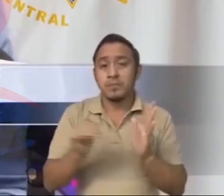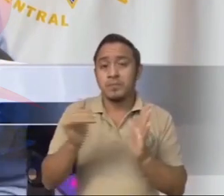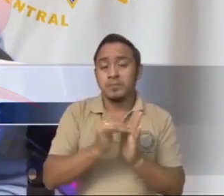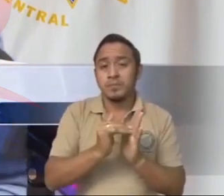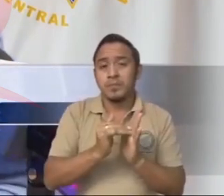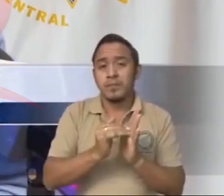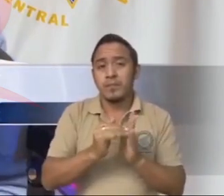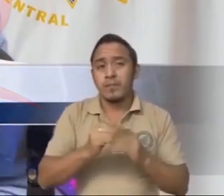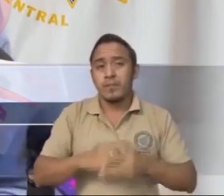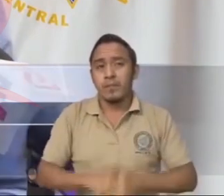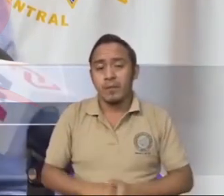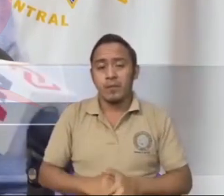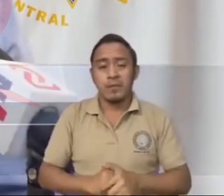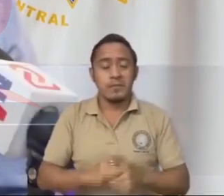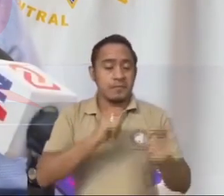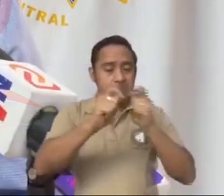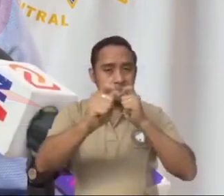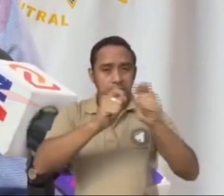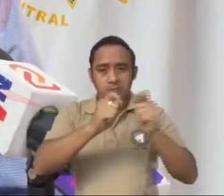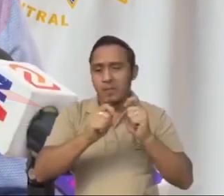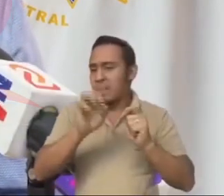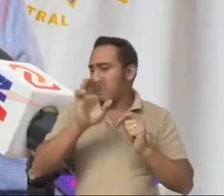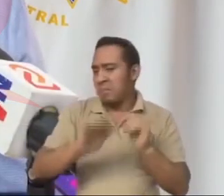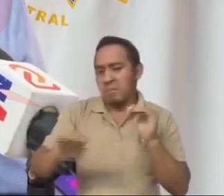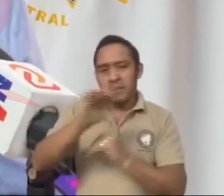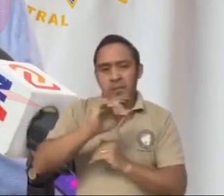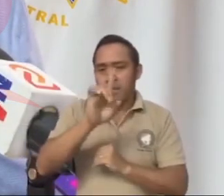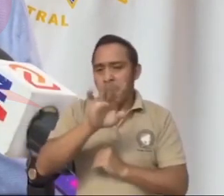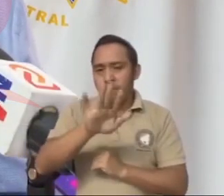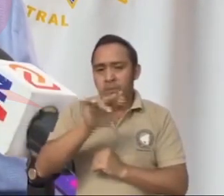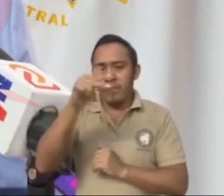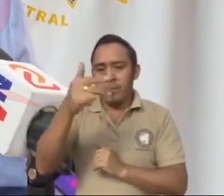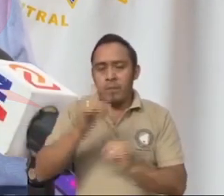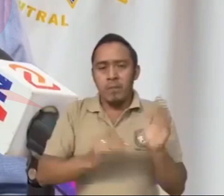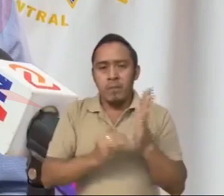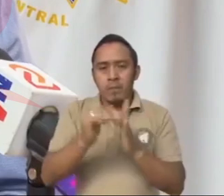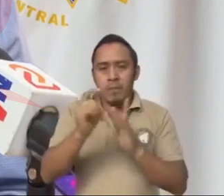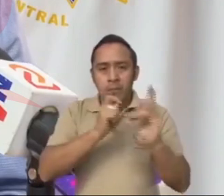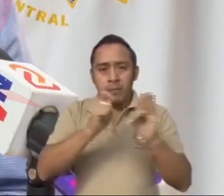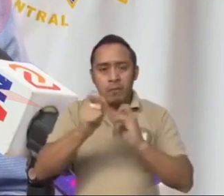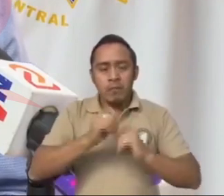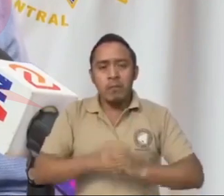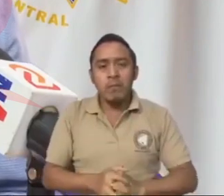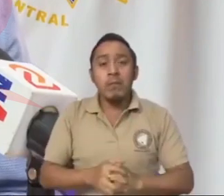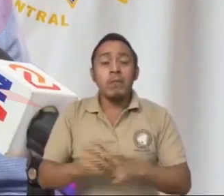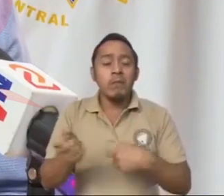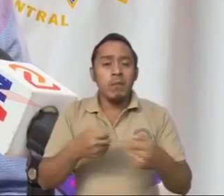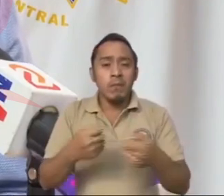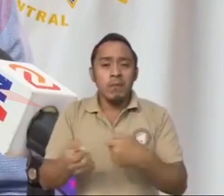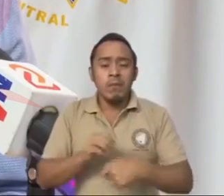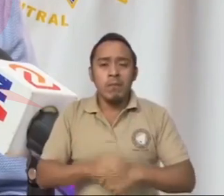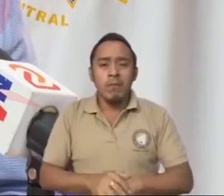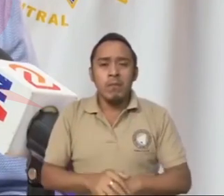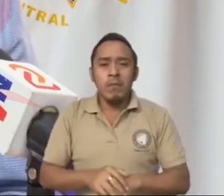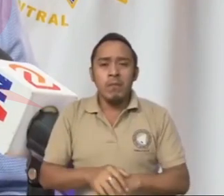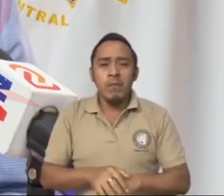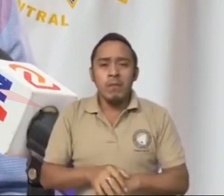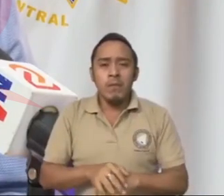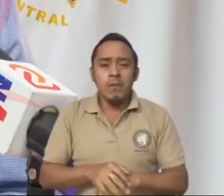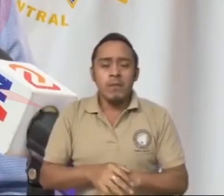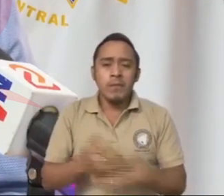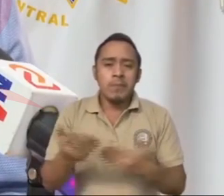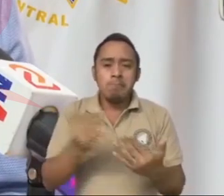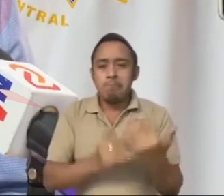148 millones de dólares, más de 148 millones de dólares. Ellos exportaron más